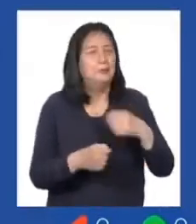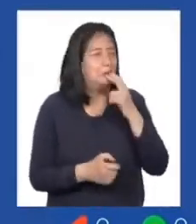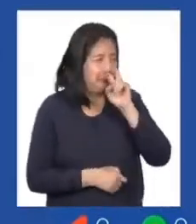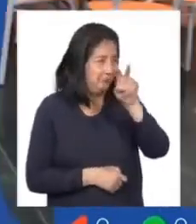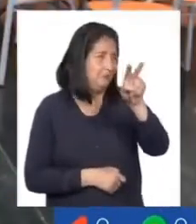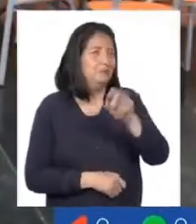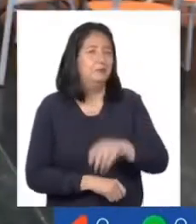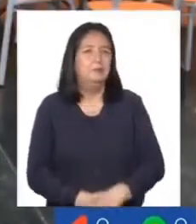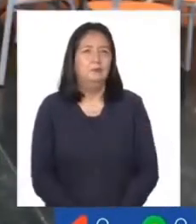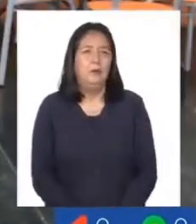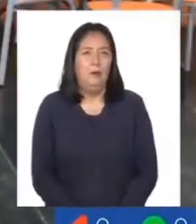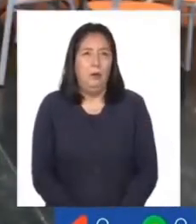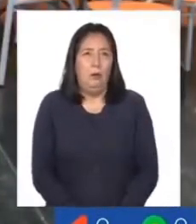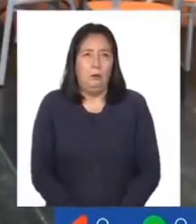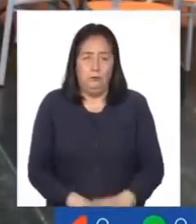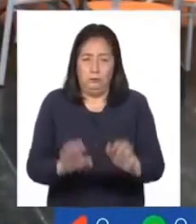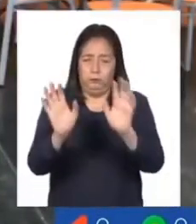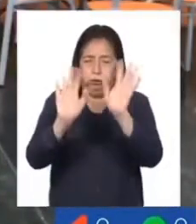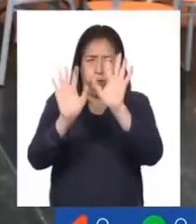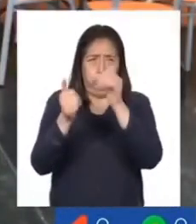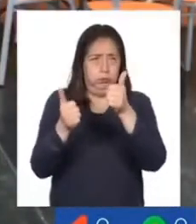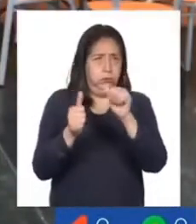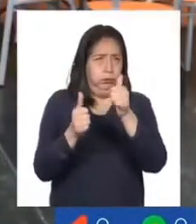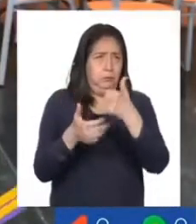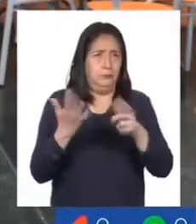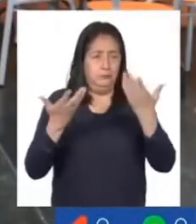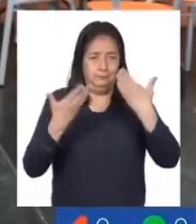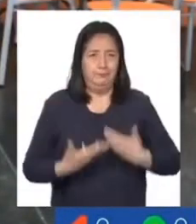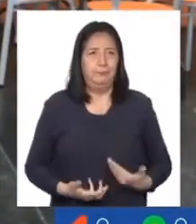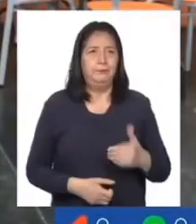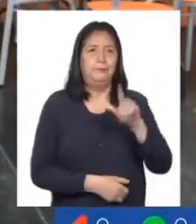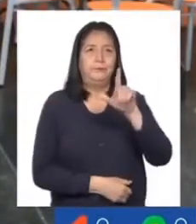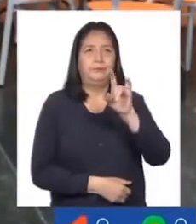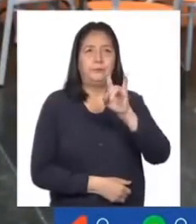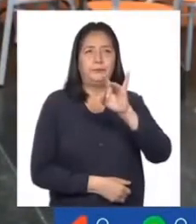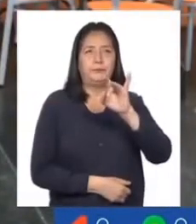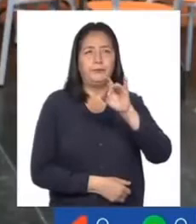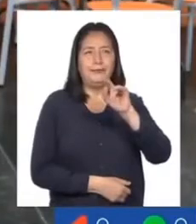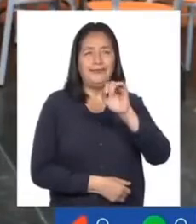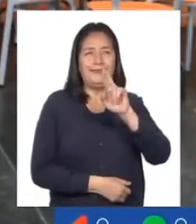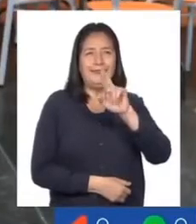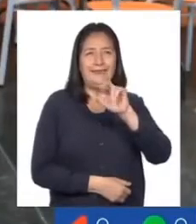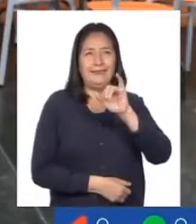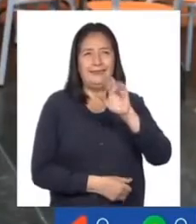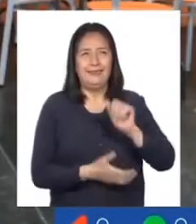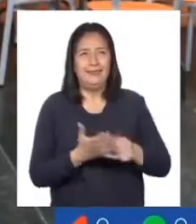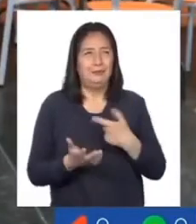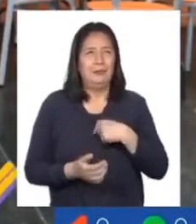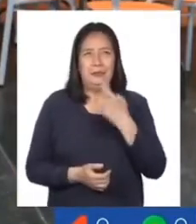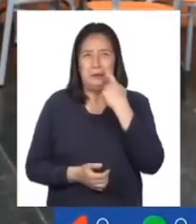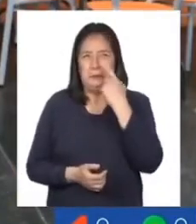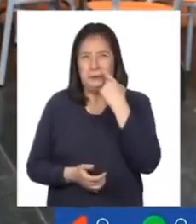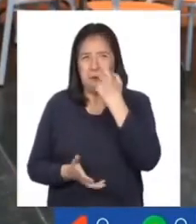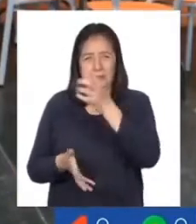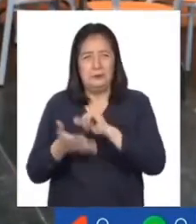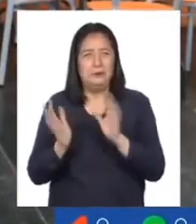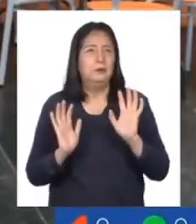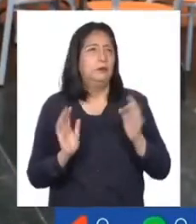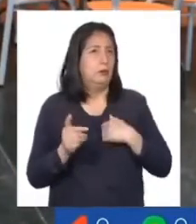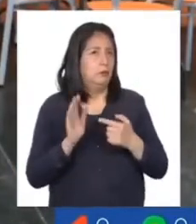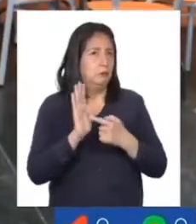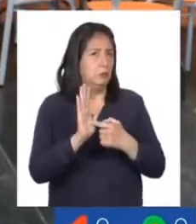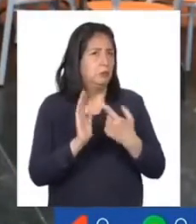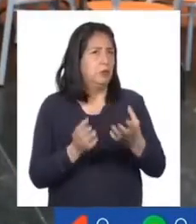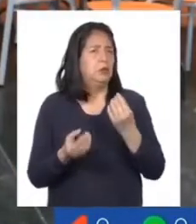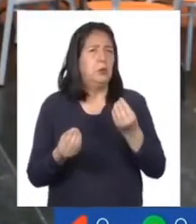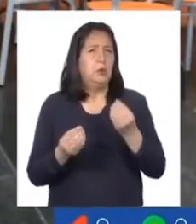verlos! Hola, ¿qué tal? Mi nombre es Tiara Calderón, más conocida como Peter Tiara. A continuación les demostraré